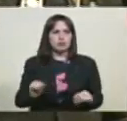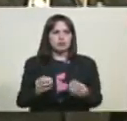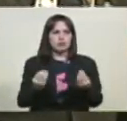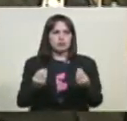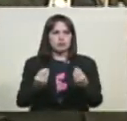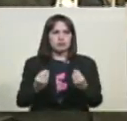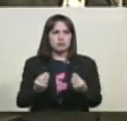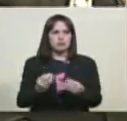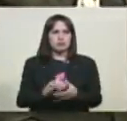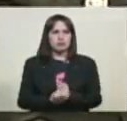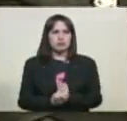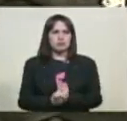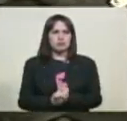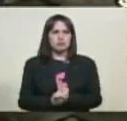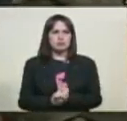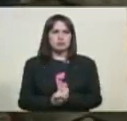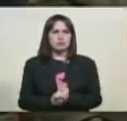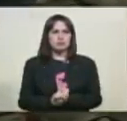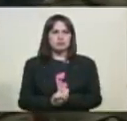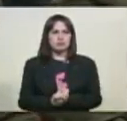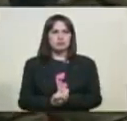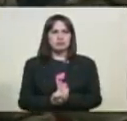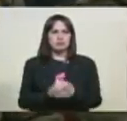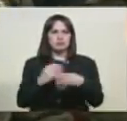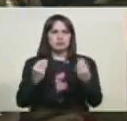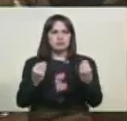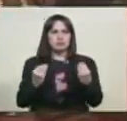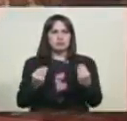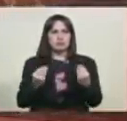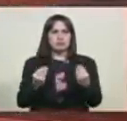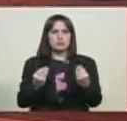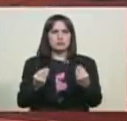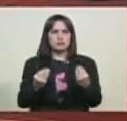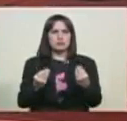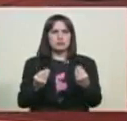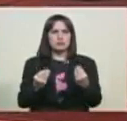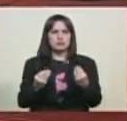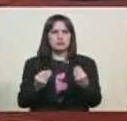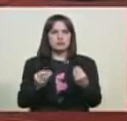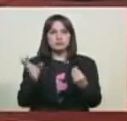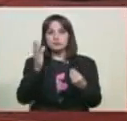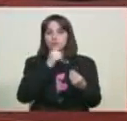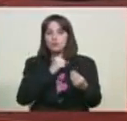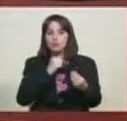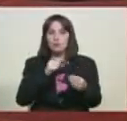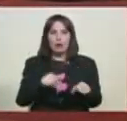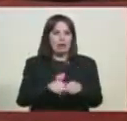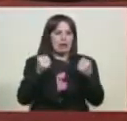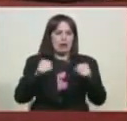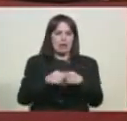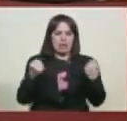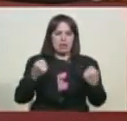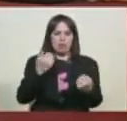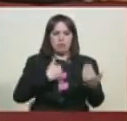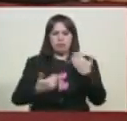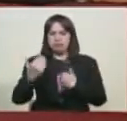de restituir la Constitución sin disparar un tiro, sin un solo herido, sin un solo